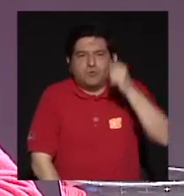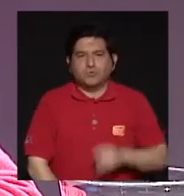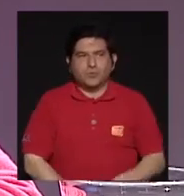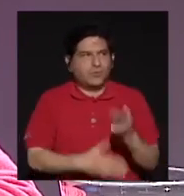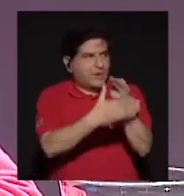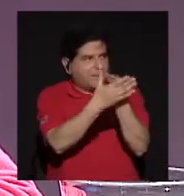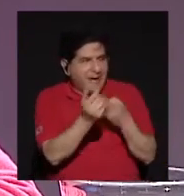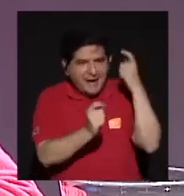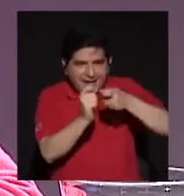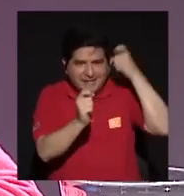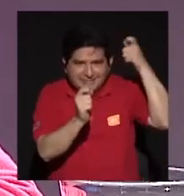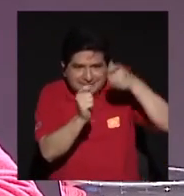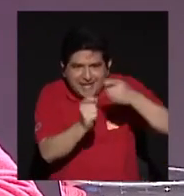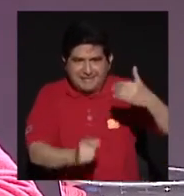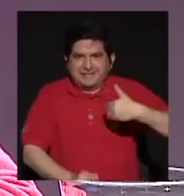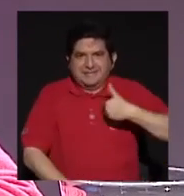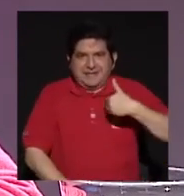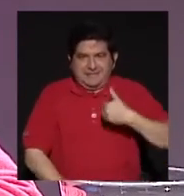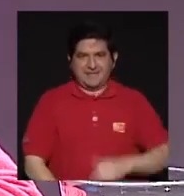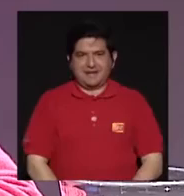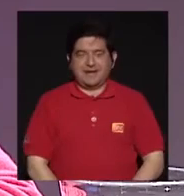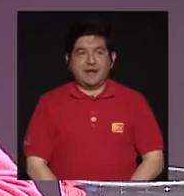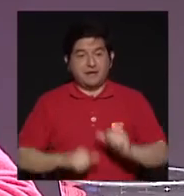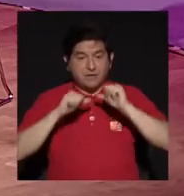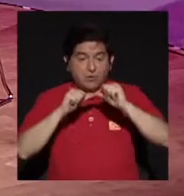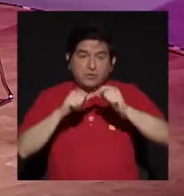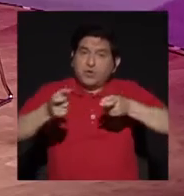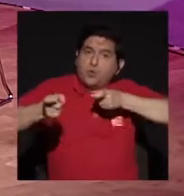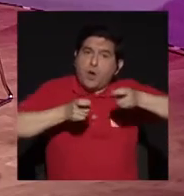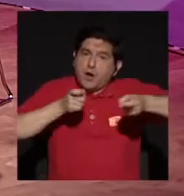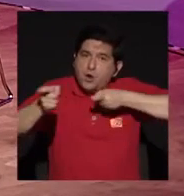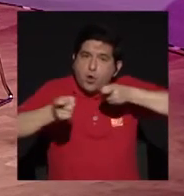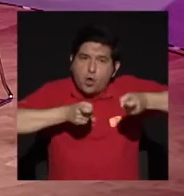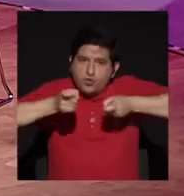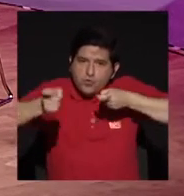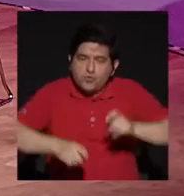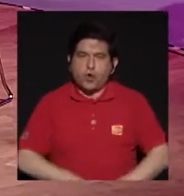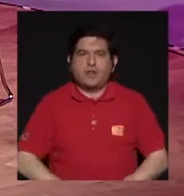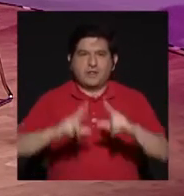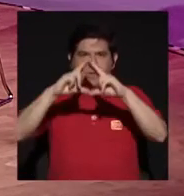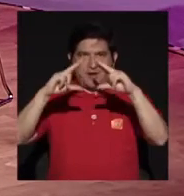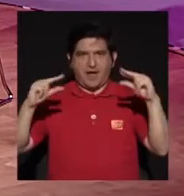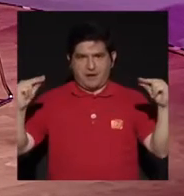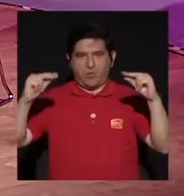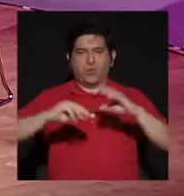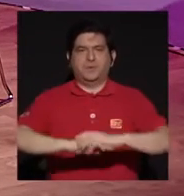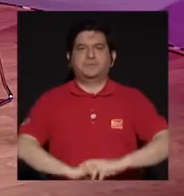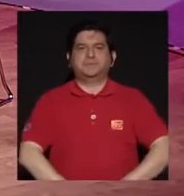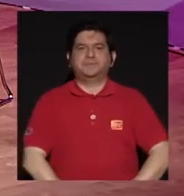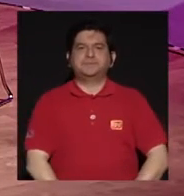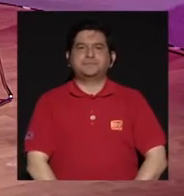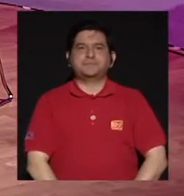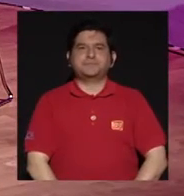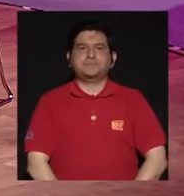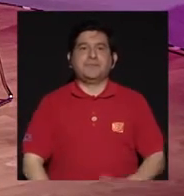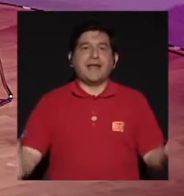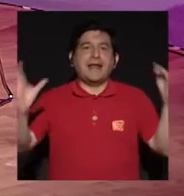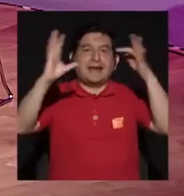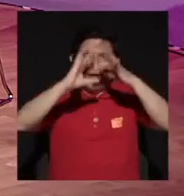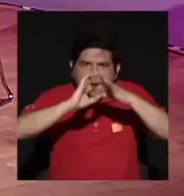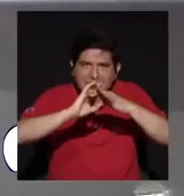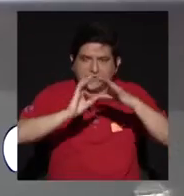pareja justamente que va a regir o seguir rigiendo los destinos en Nicaragua. A